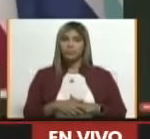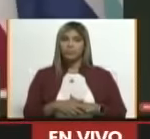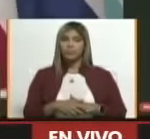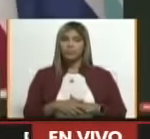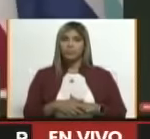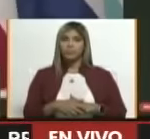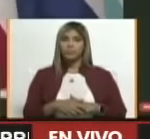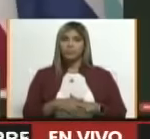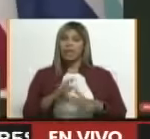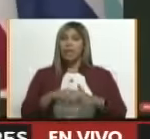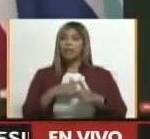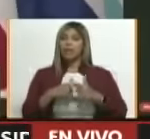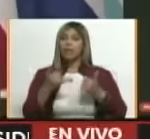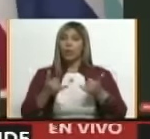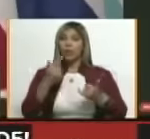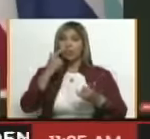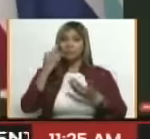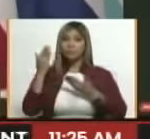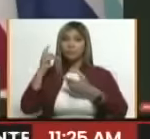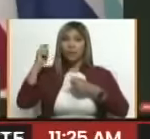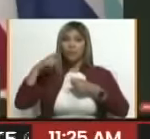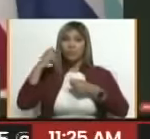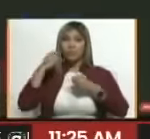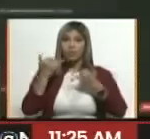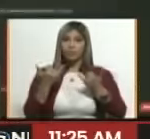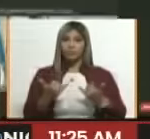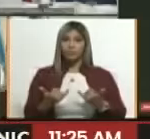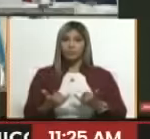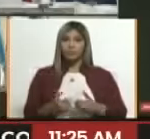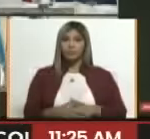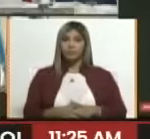Entonces, pasemos el video en este momento.